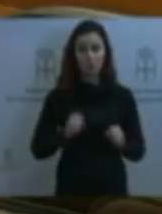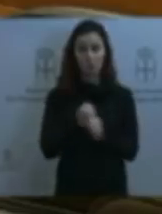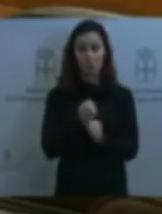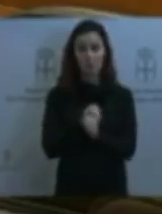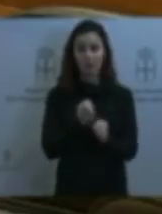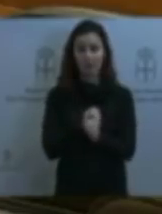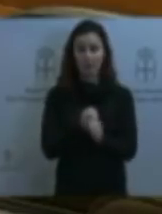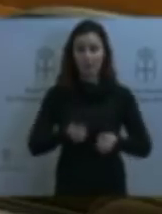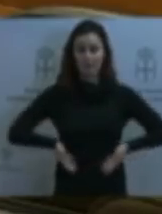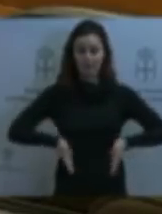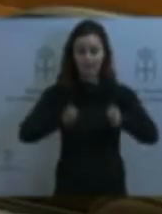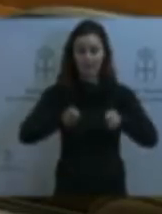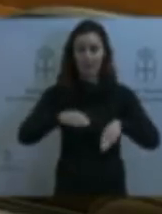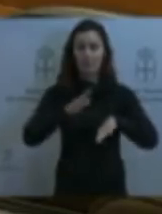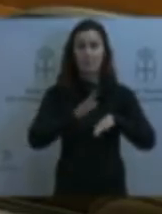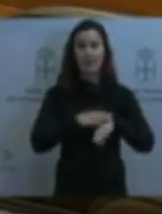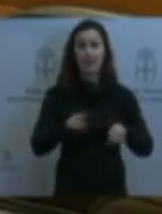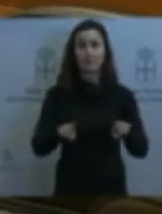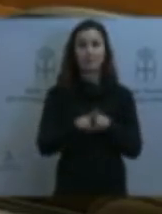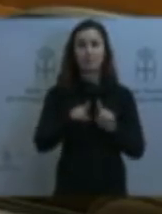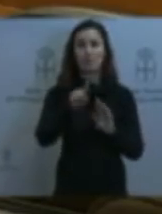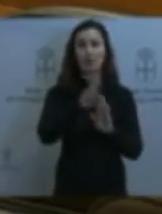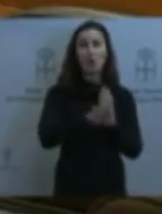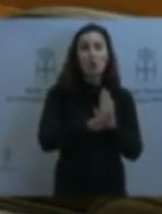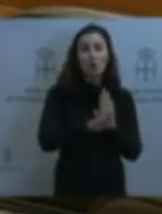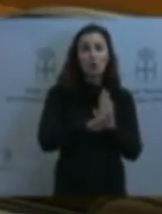las condiciones, para mejorar el ancho de